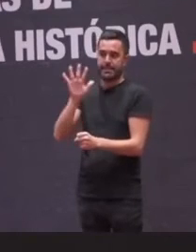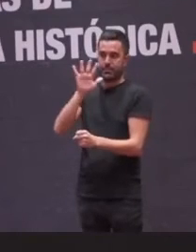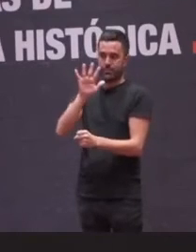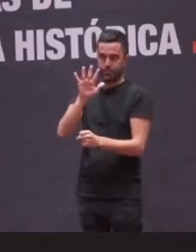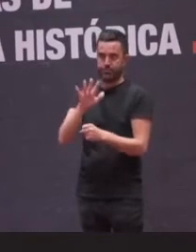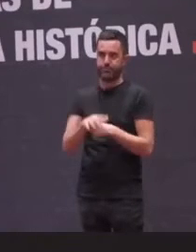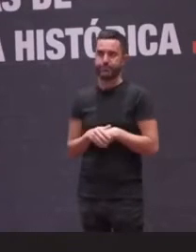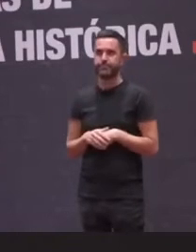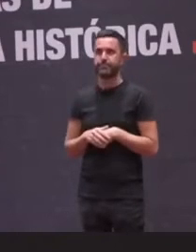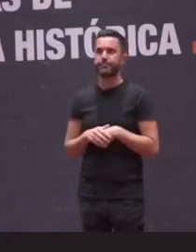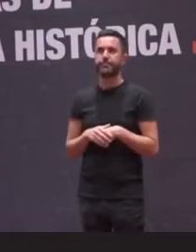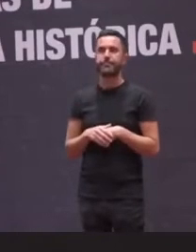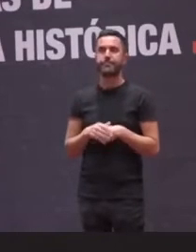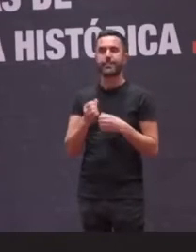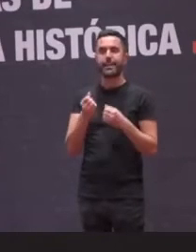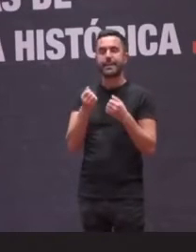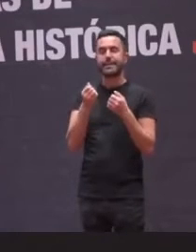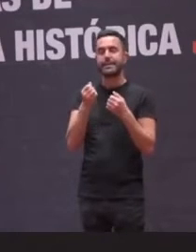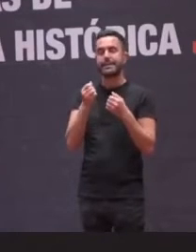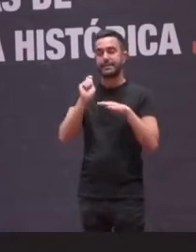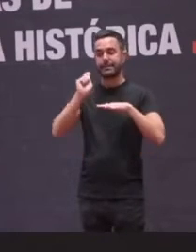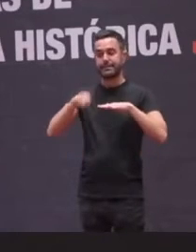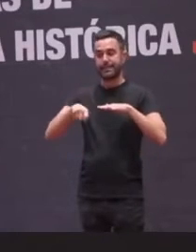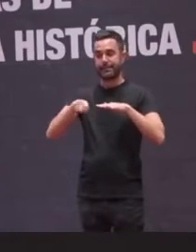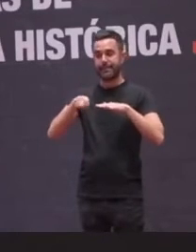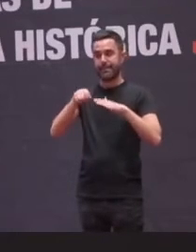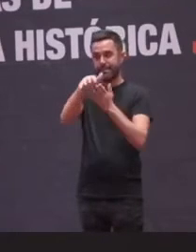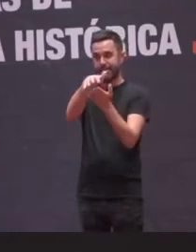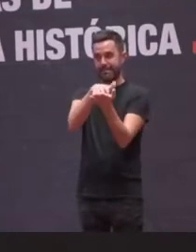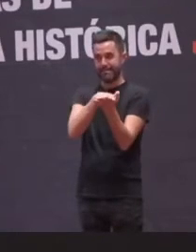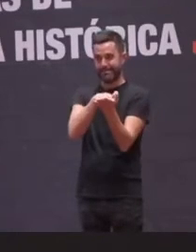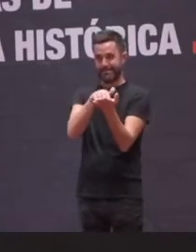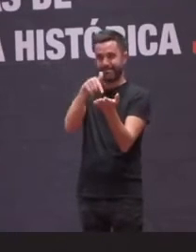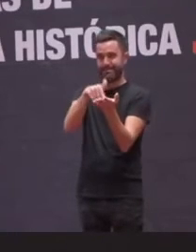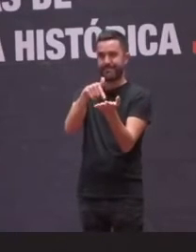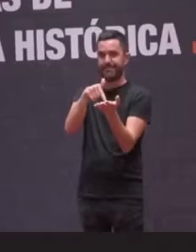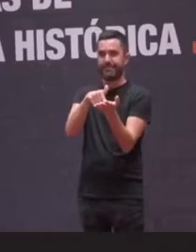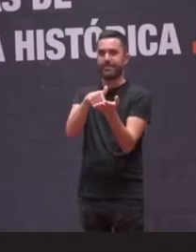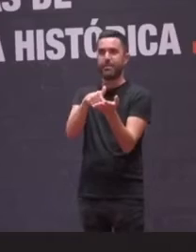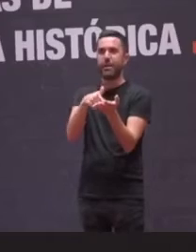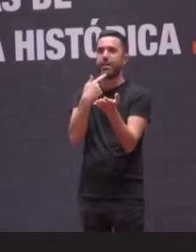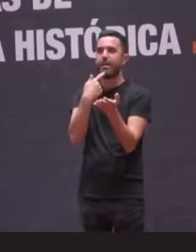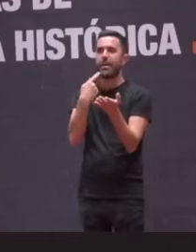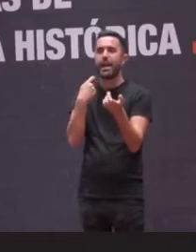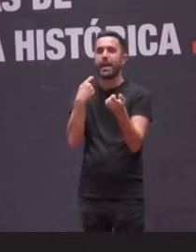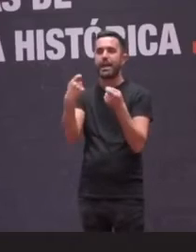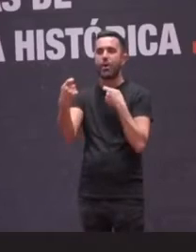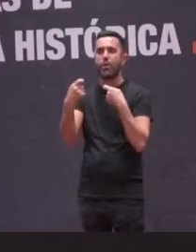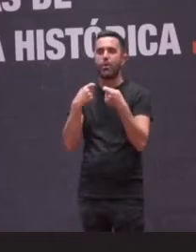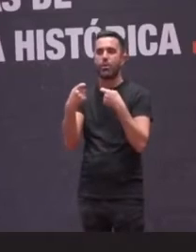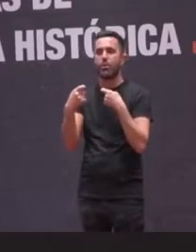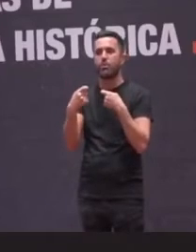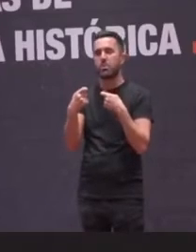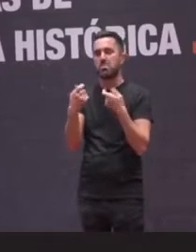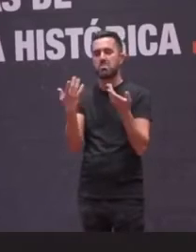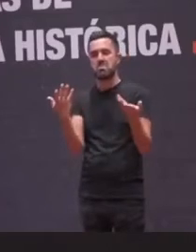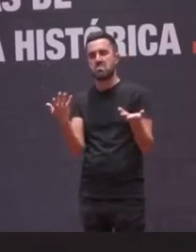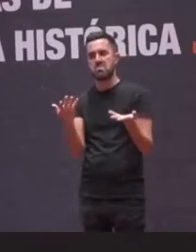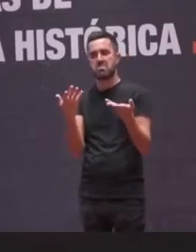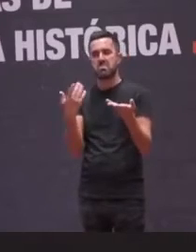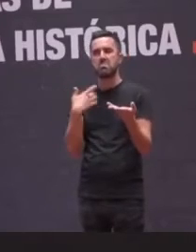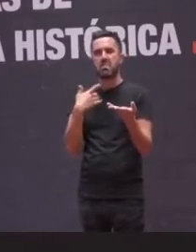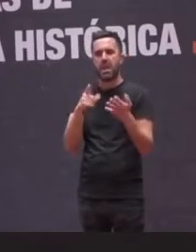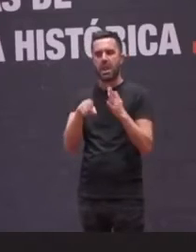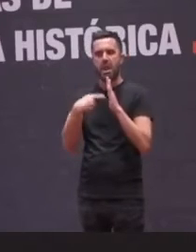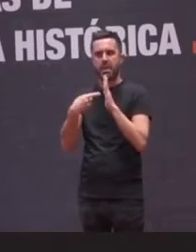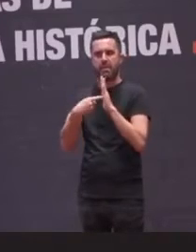é ese negocio que está protegido por unha presunción de veracidade, froito de que está no rexistro,